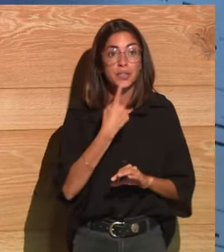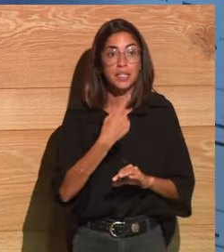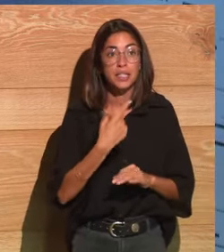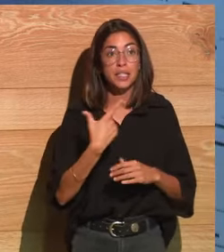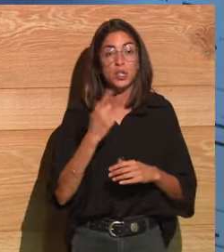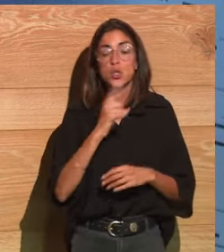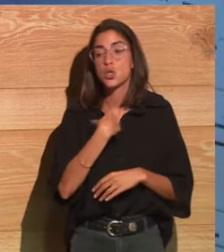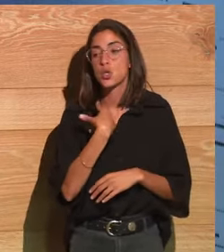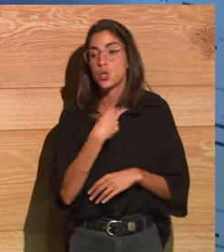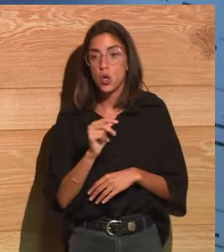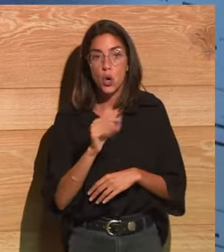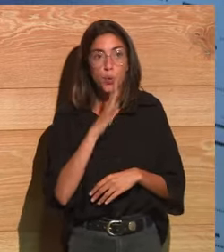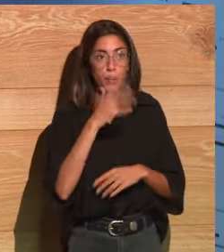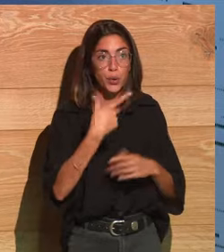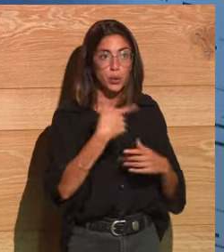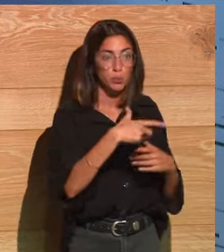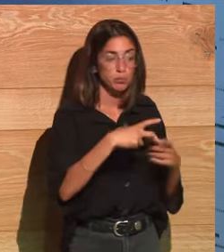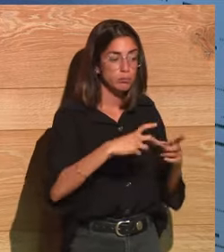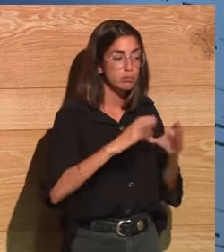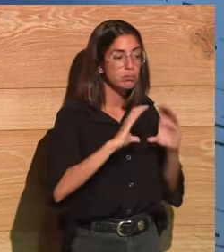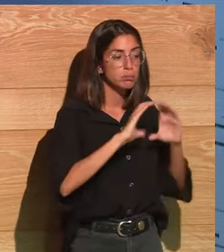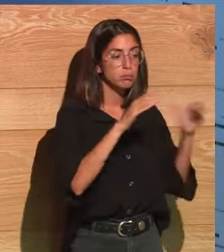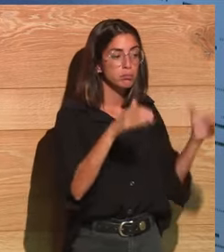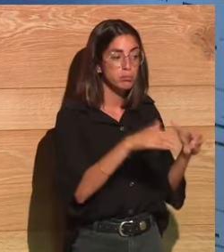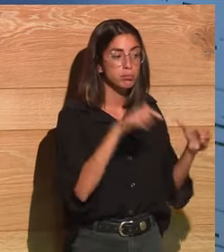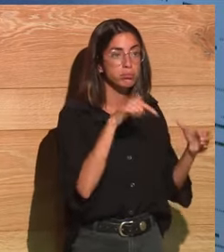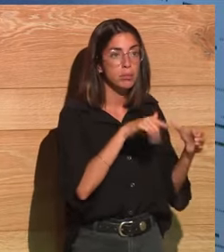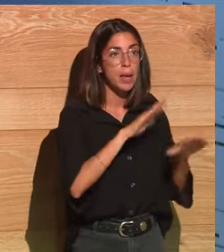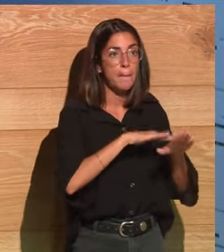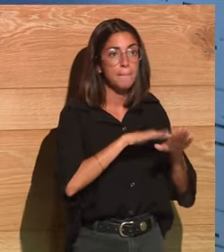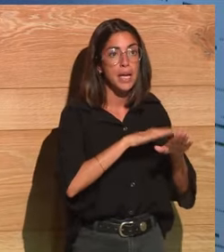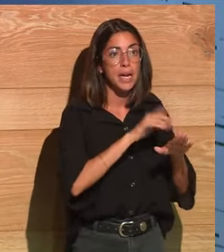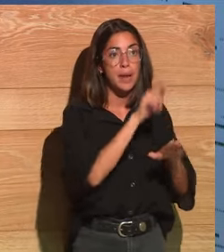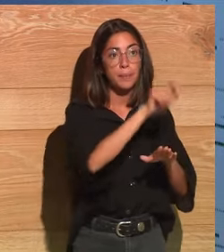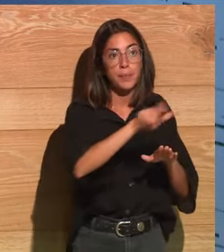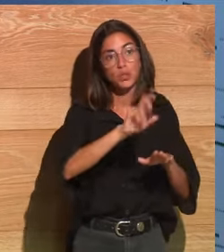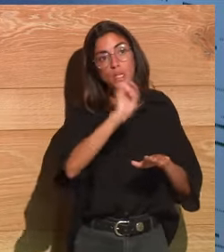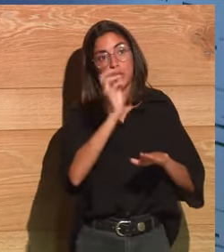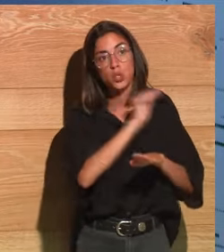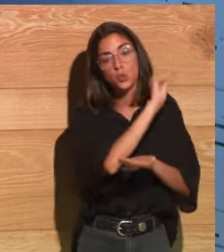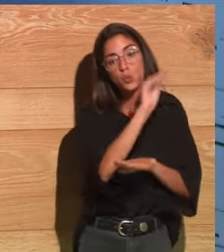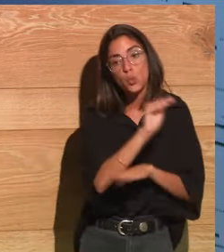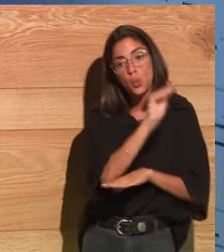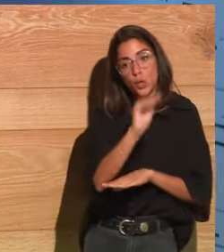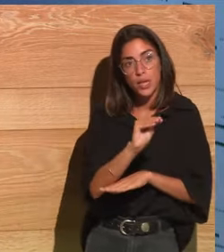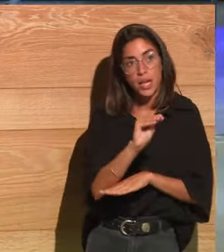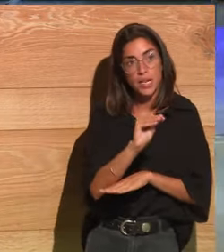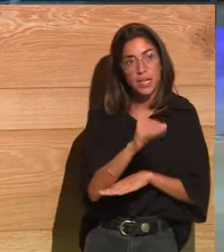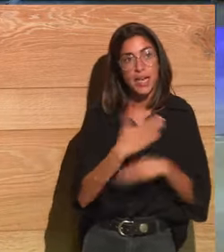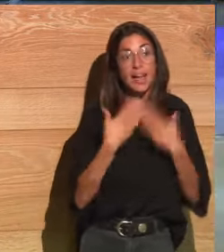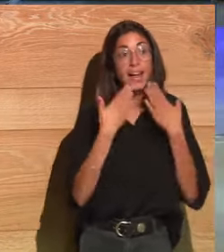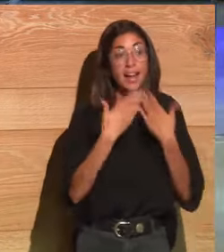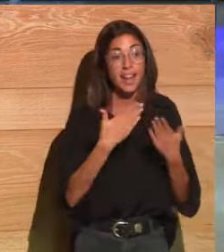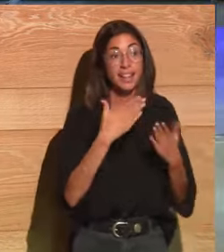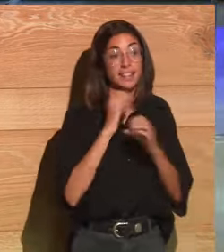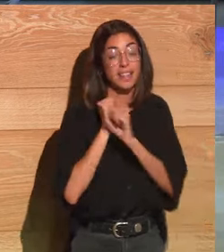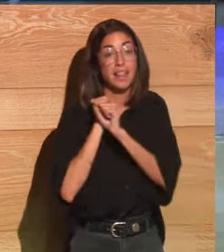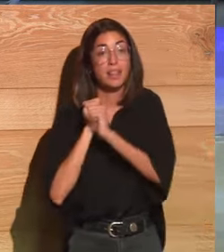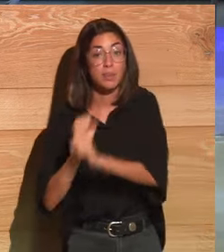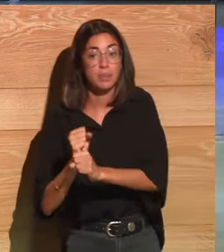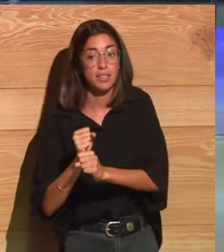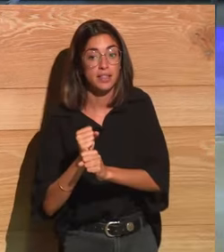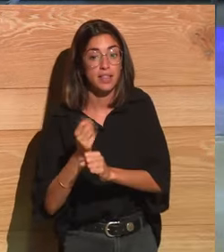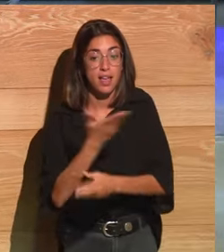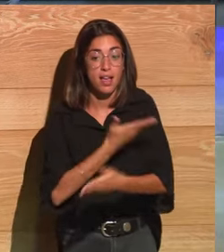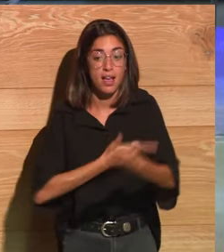población y serás longevo para dedicar tiempo a cuidar a los demás. O sea, que incluso gracias a esa dependencia que tenemos los unos de